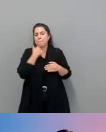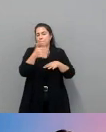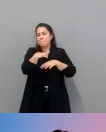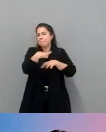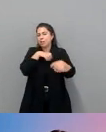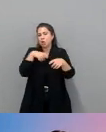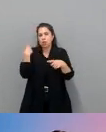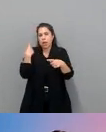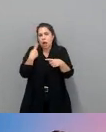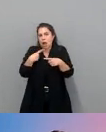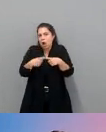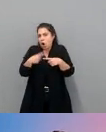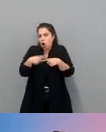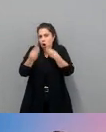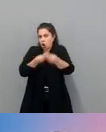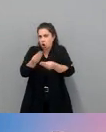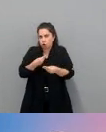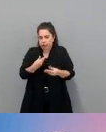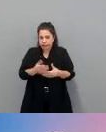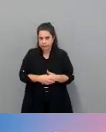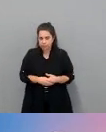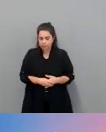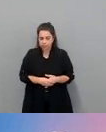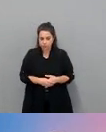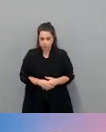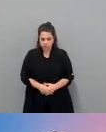diaria, ¿no? Eso, por eso son los grados.